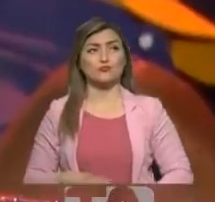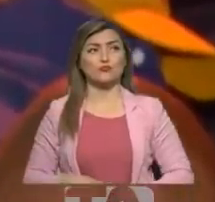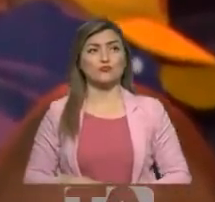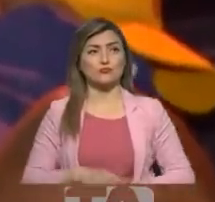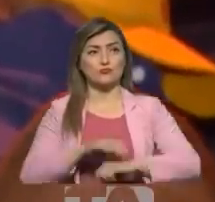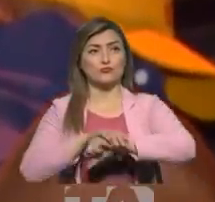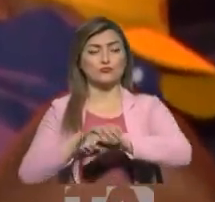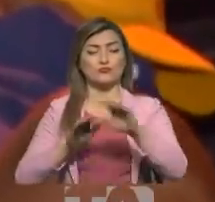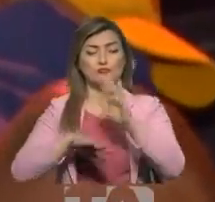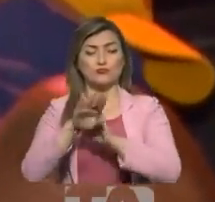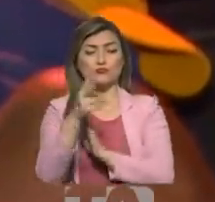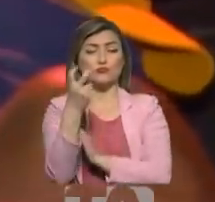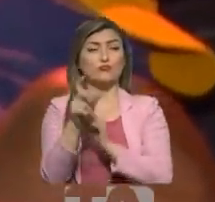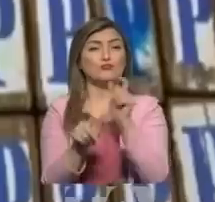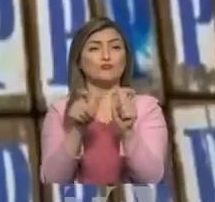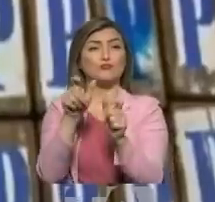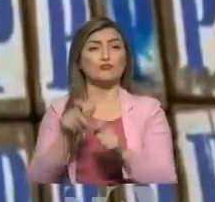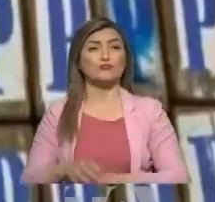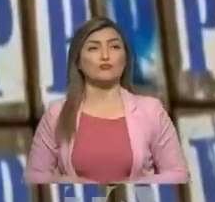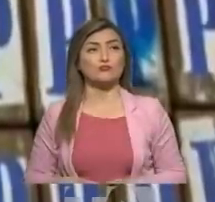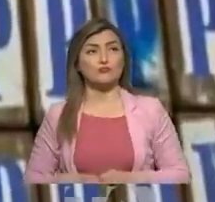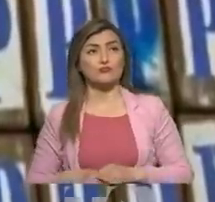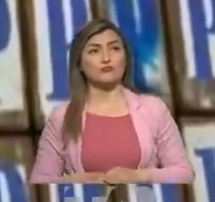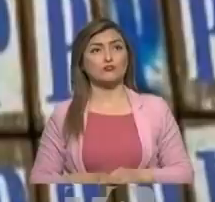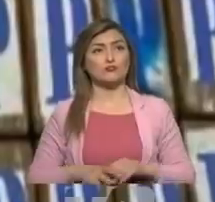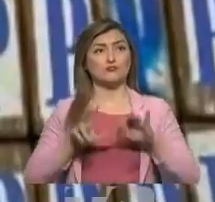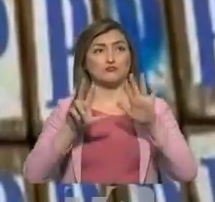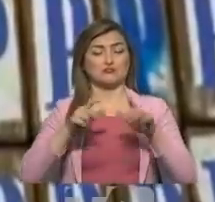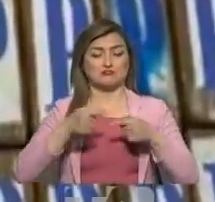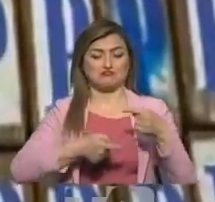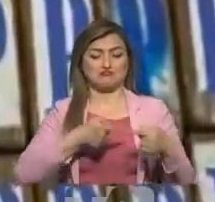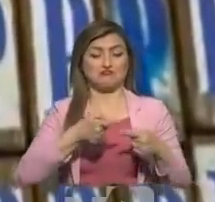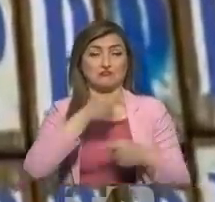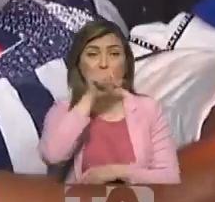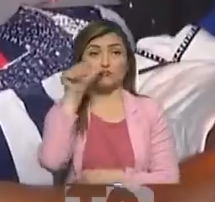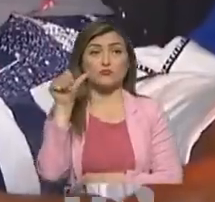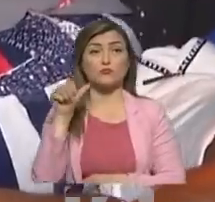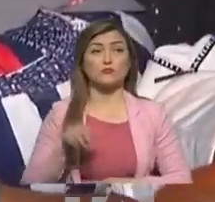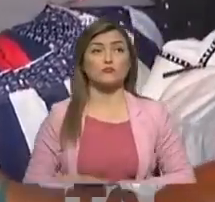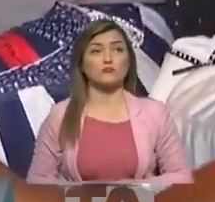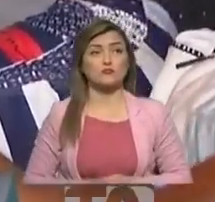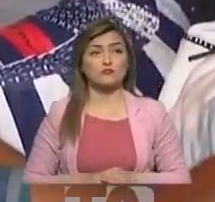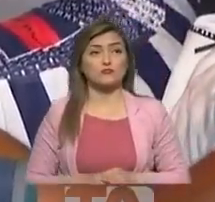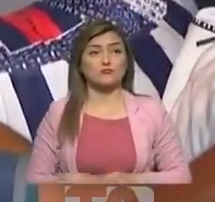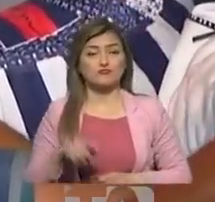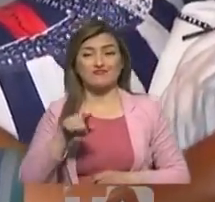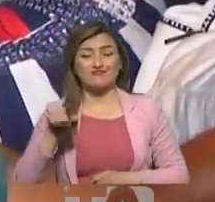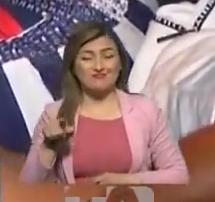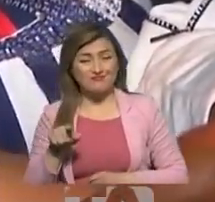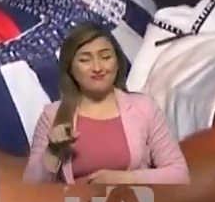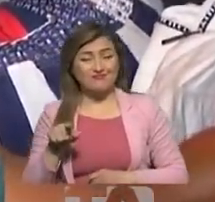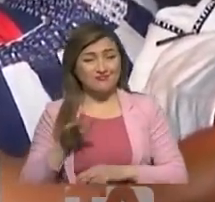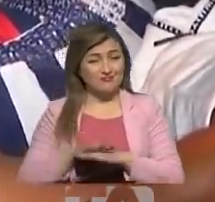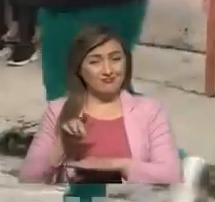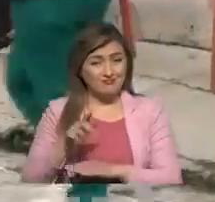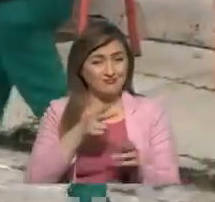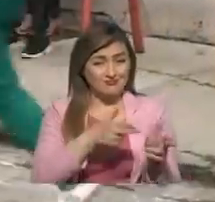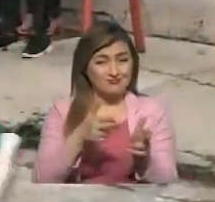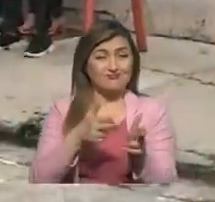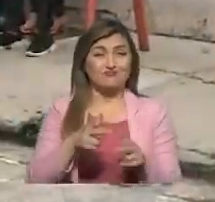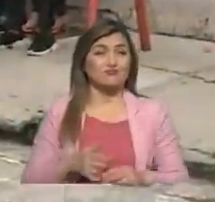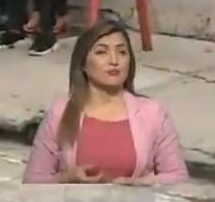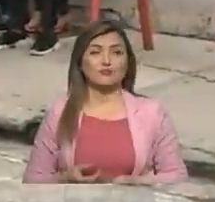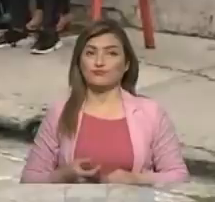Detuvieron a más de una docena de personas. A 8 se les encontró paquetes con droga, pero ninguno de los hasta ahora aprehendidos